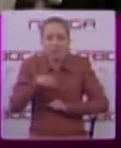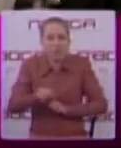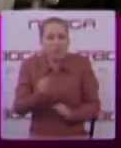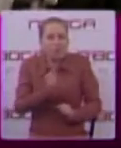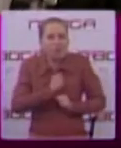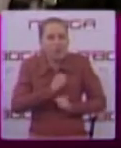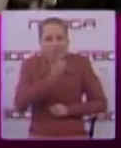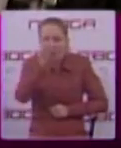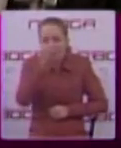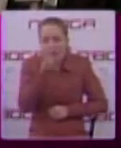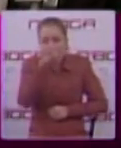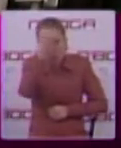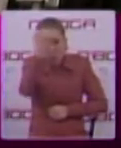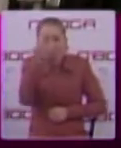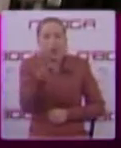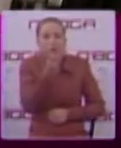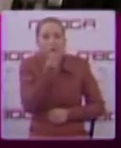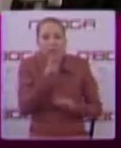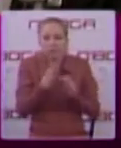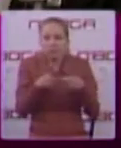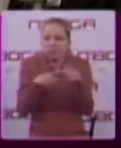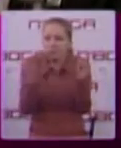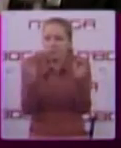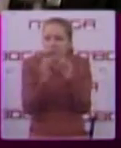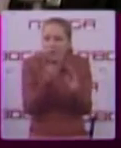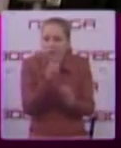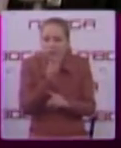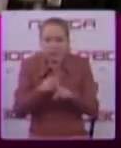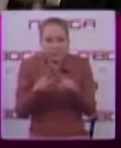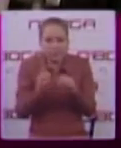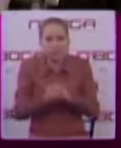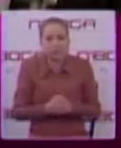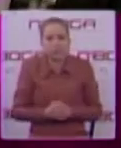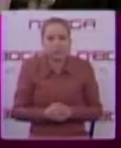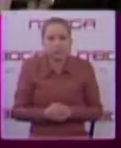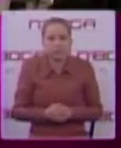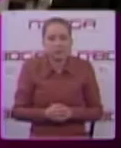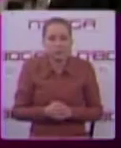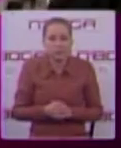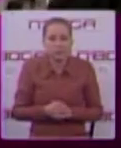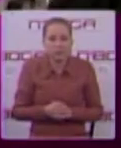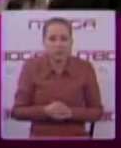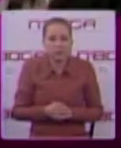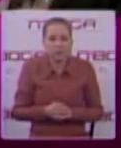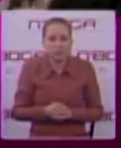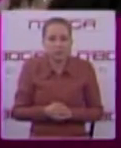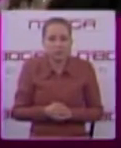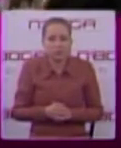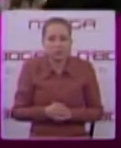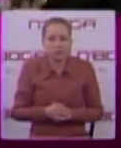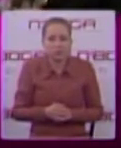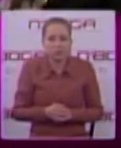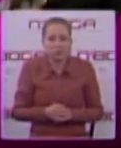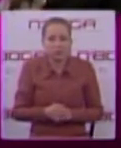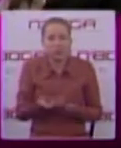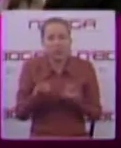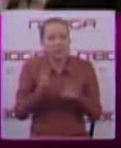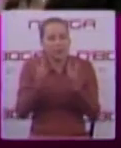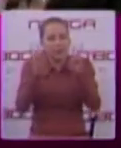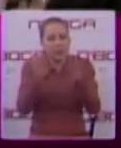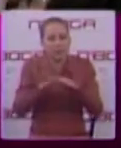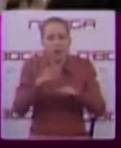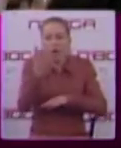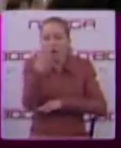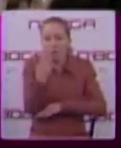a la diversidad, la parte cosmopolitana, lo que hace referencia realmente a lo que es la parte hotelera. Es